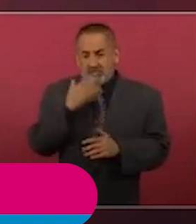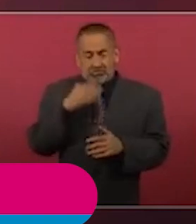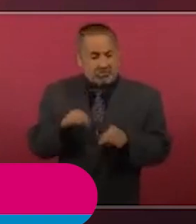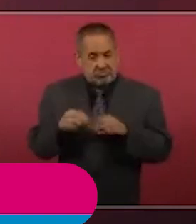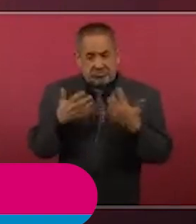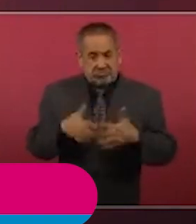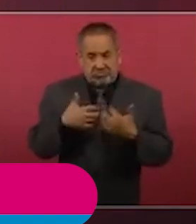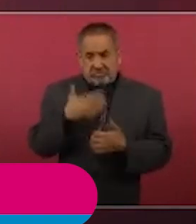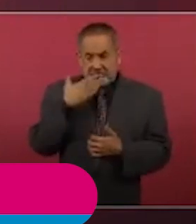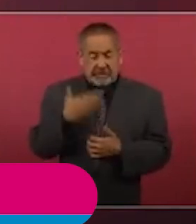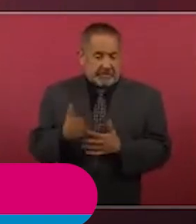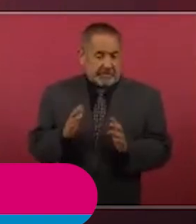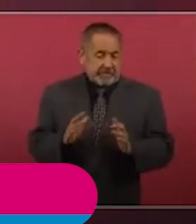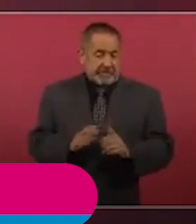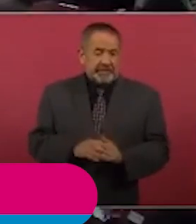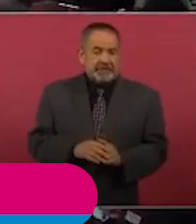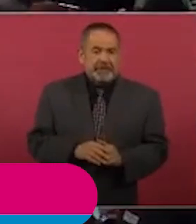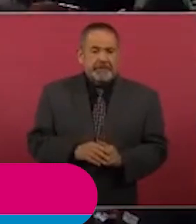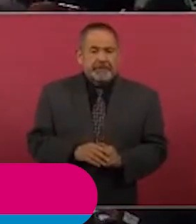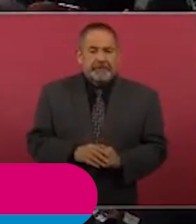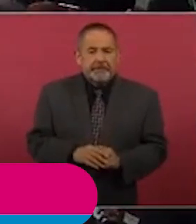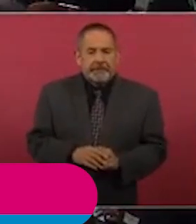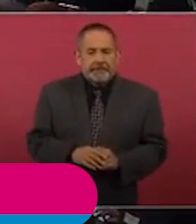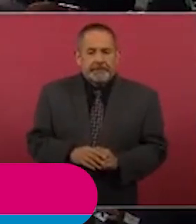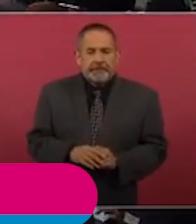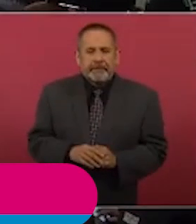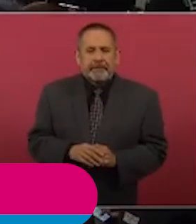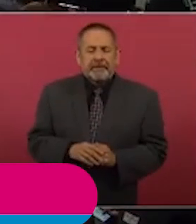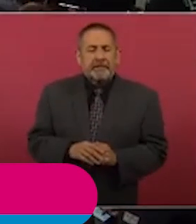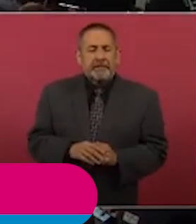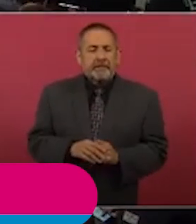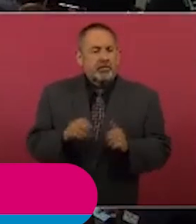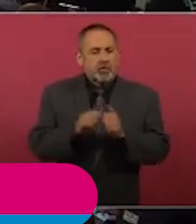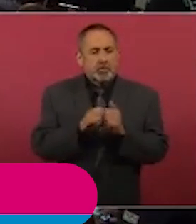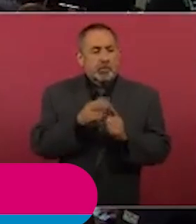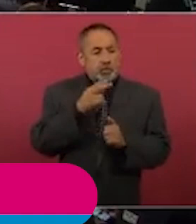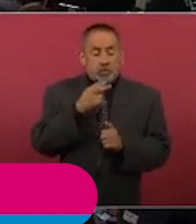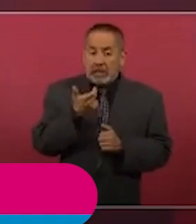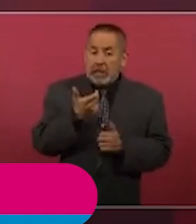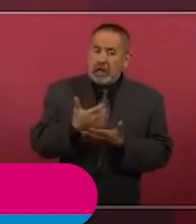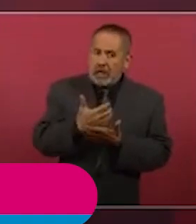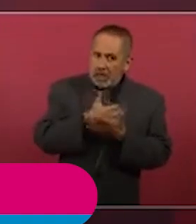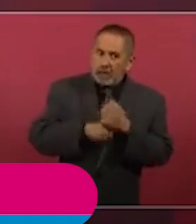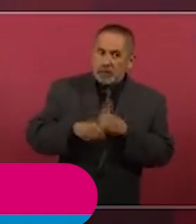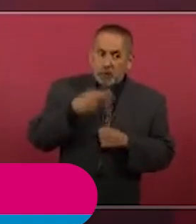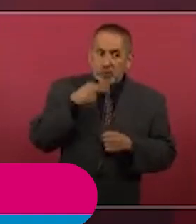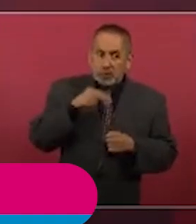Está bien, incluso con utilidades.